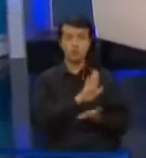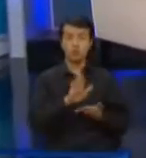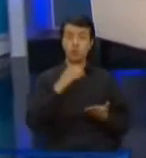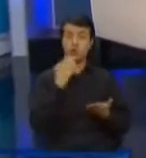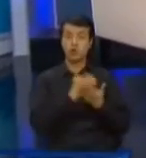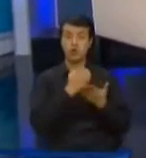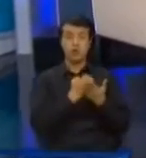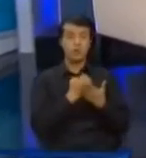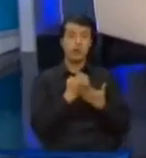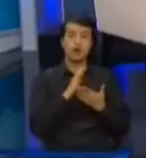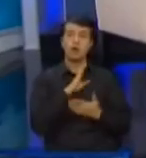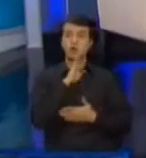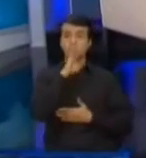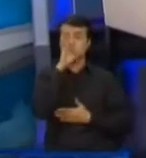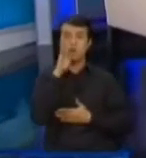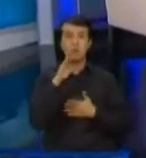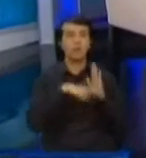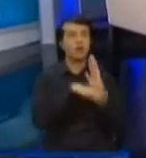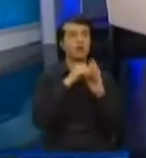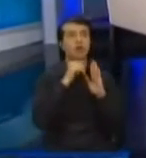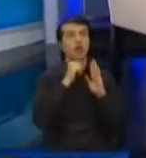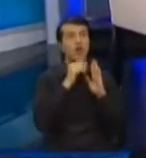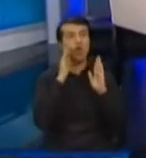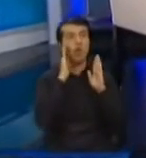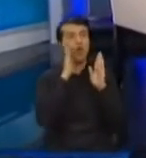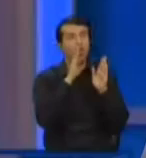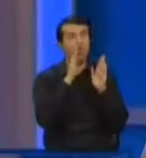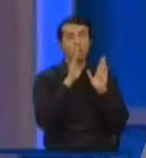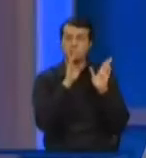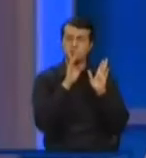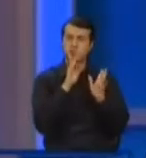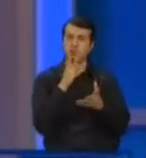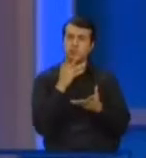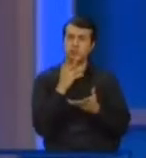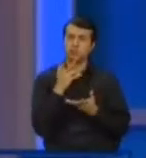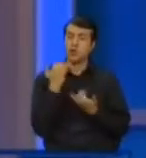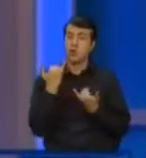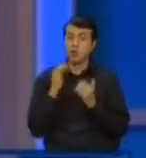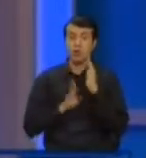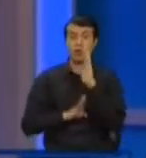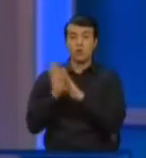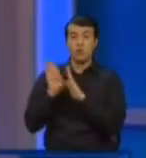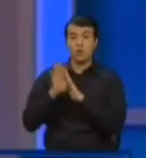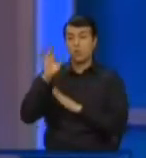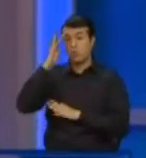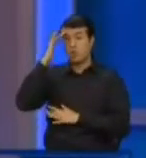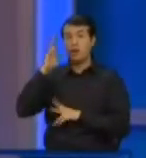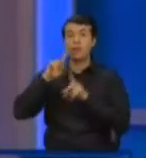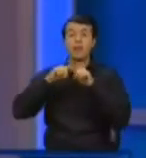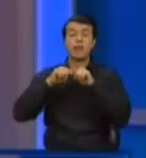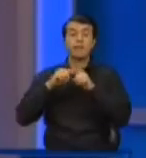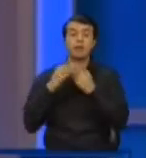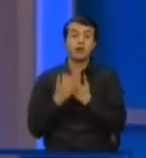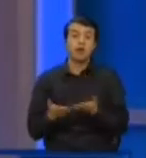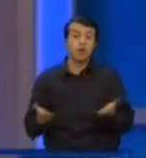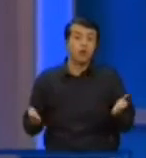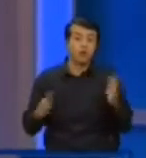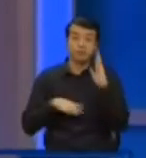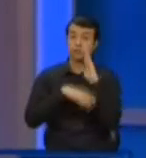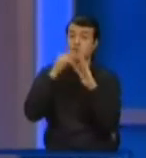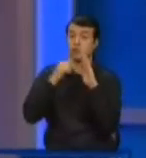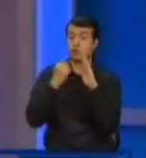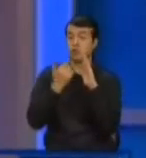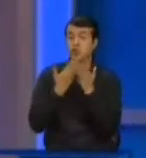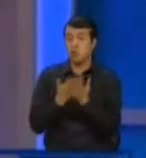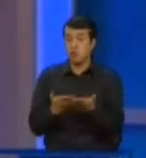y no depender de los recursos primarios. Lo que ocurre es que el crecimiento se explica por el boom de los recursos primarios, los grandes precios